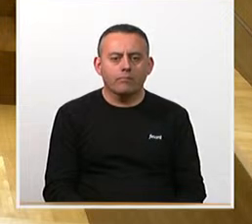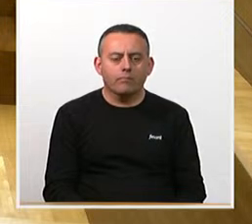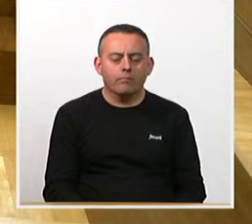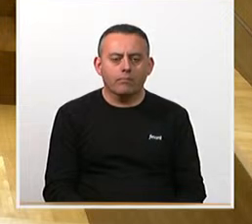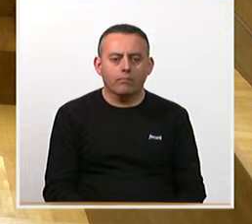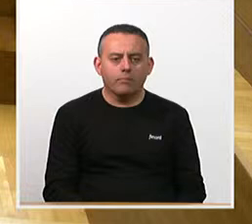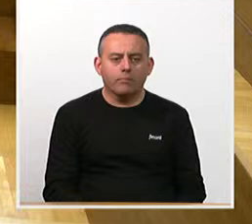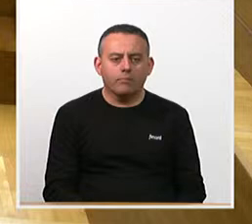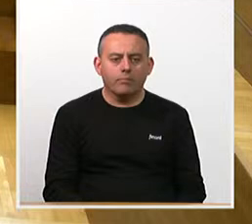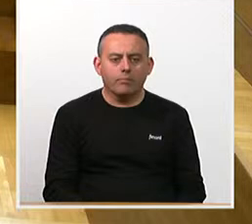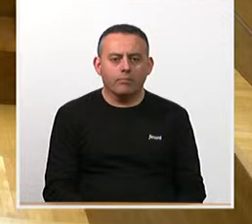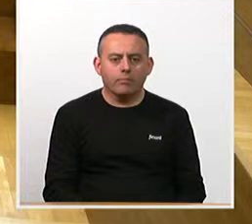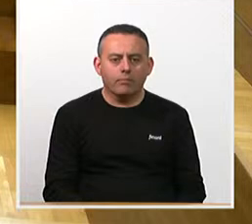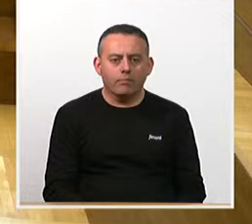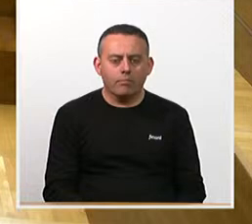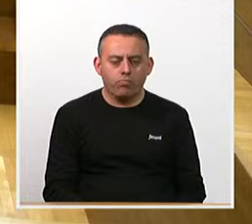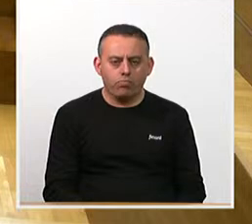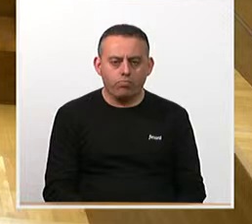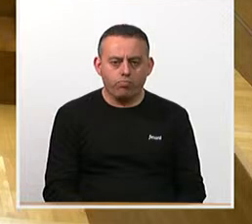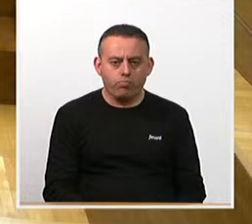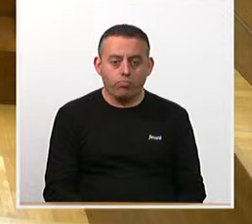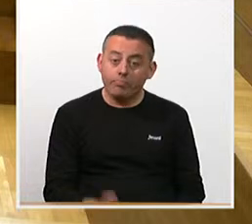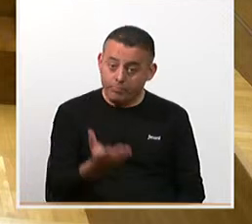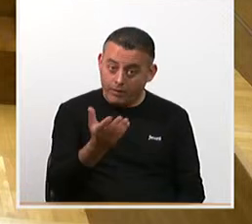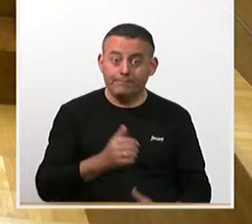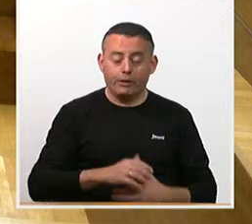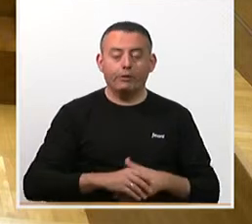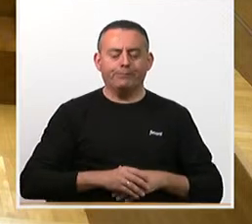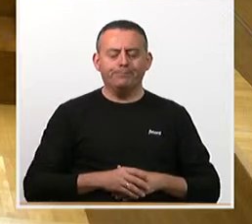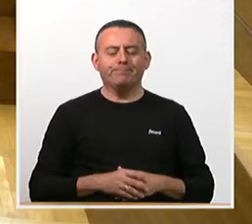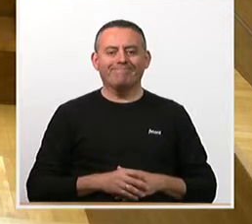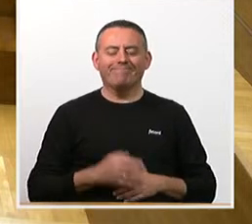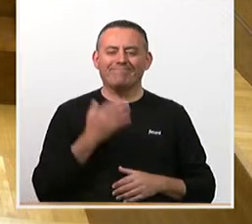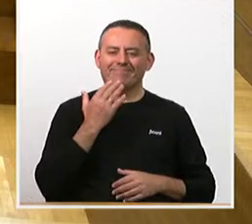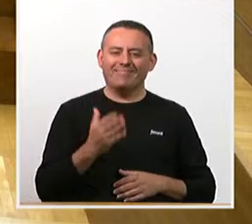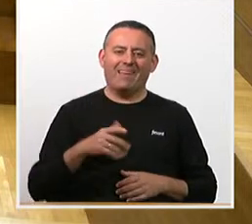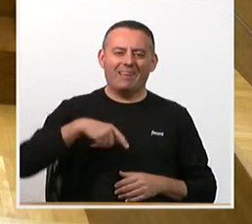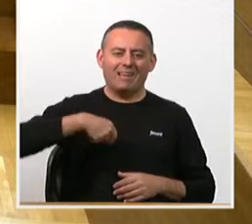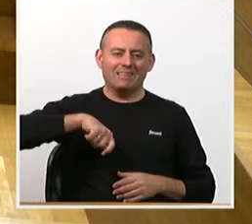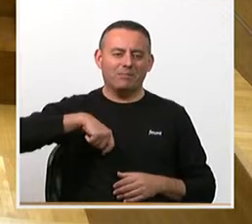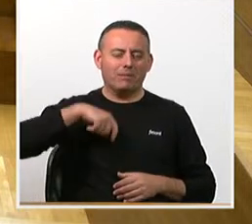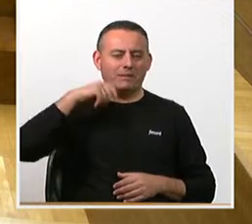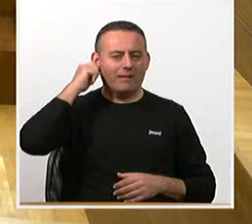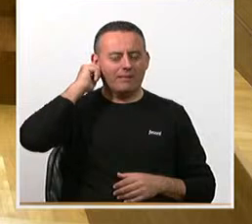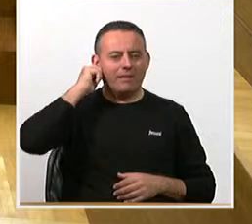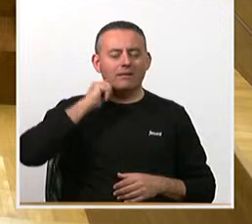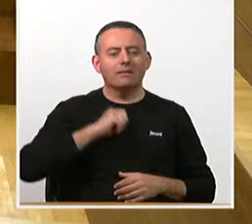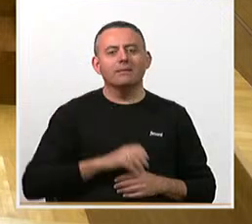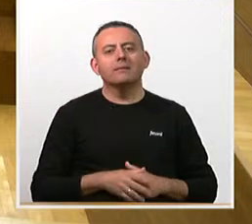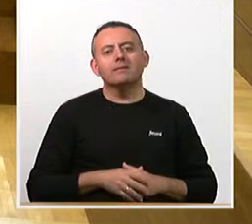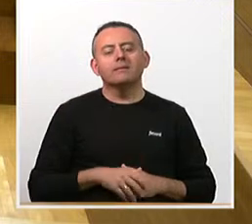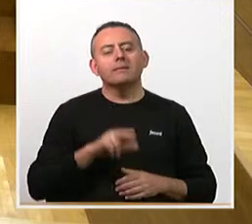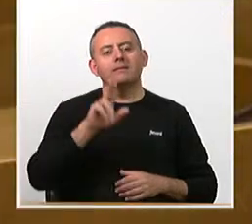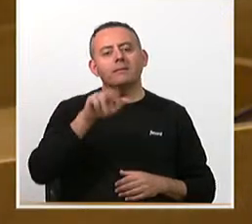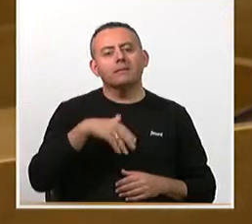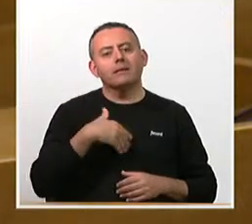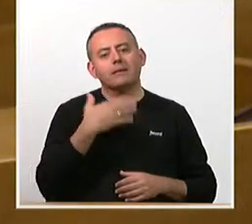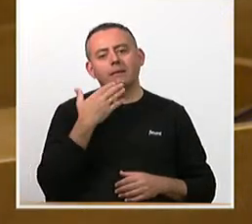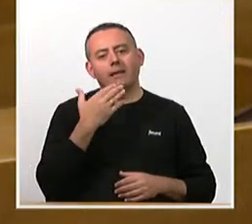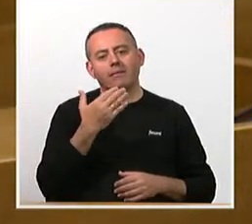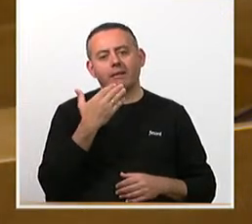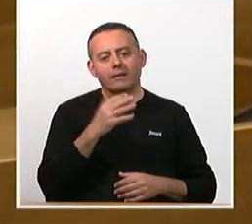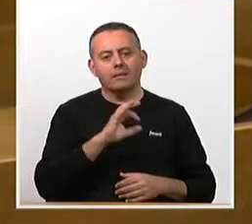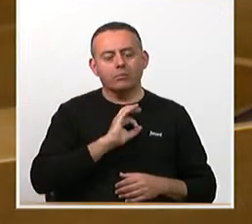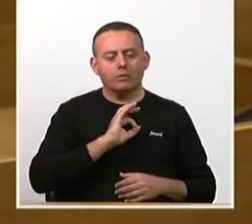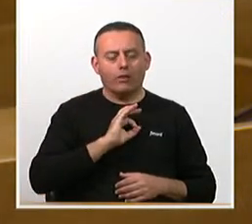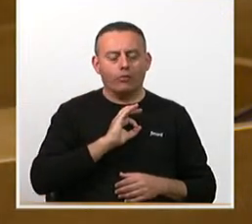interior Cuando quiera Muchas gracias señora presidente Muchas gracias señor diputado señoría la